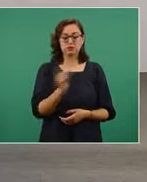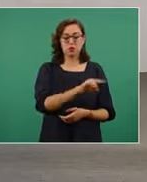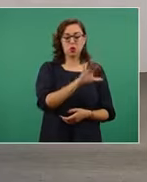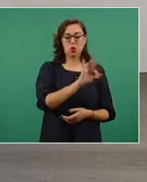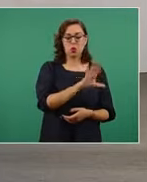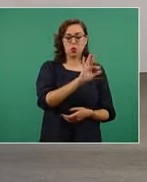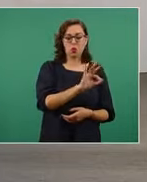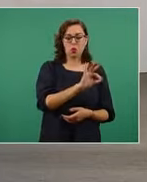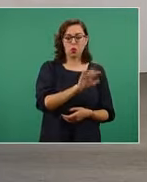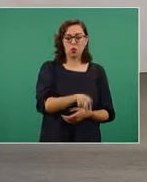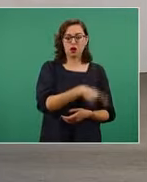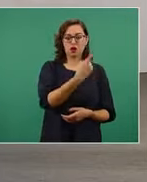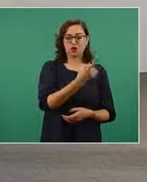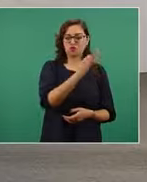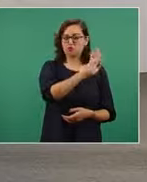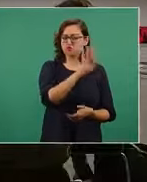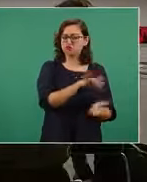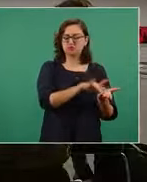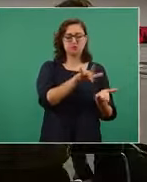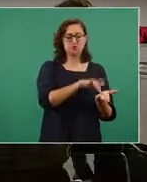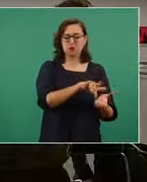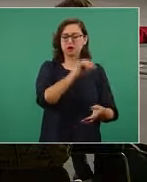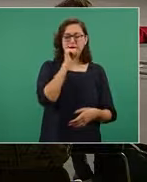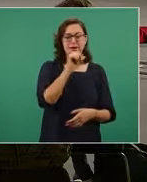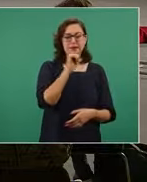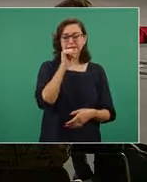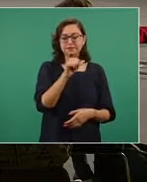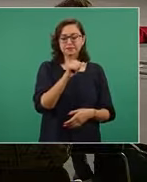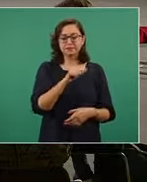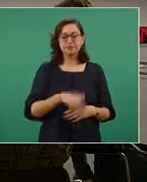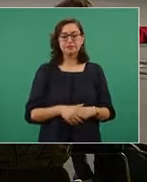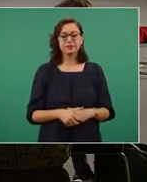41 de desaprobación.